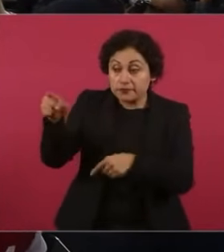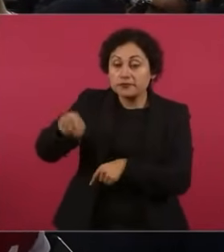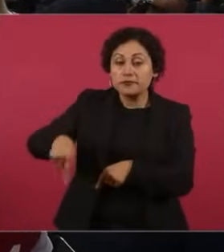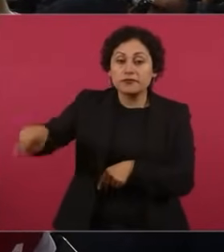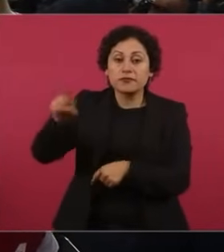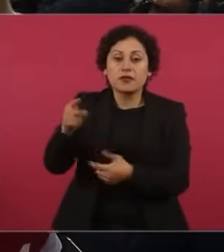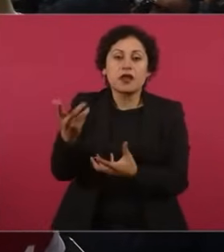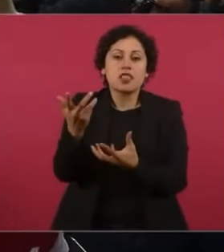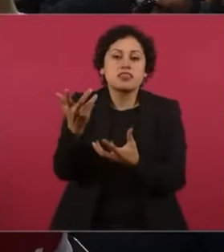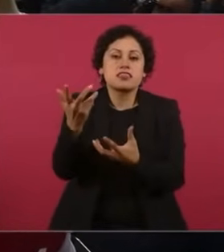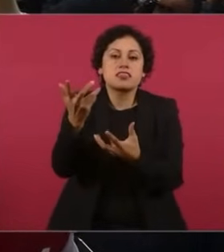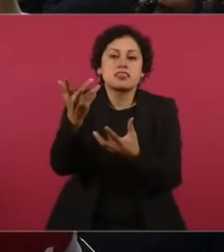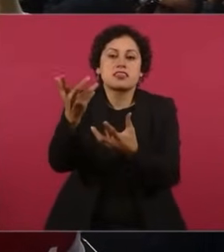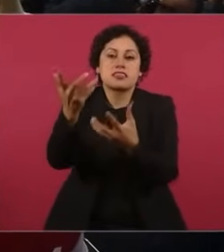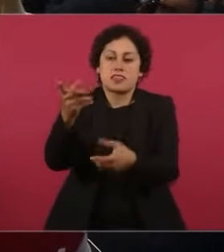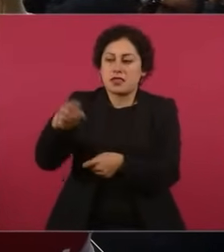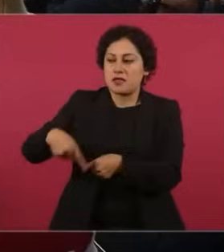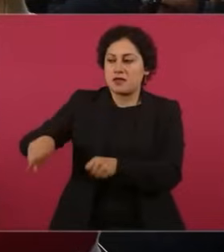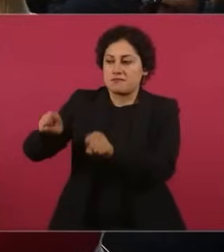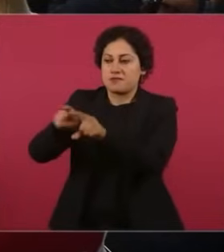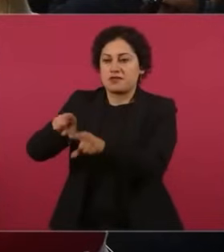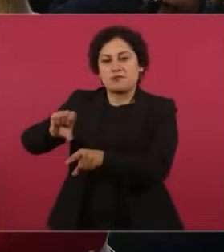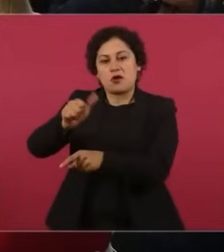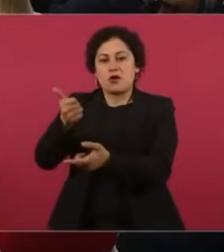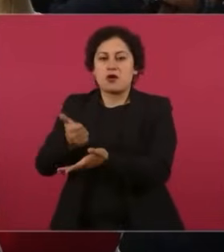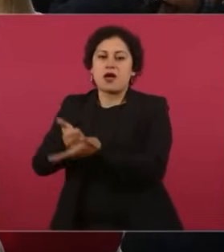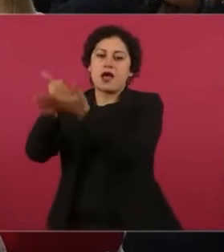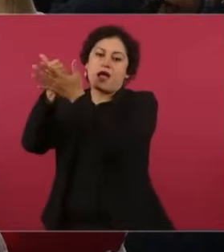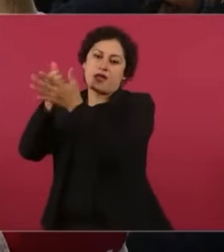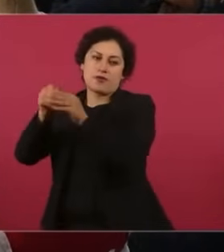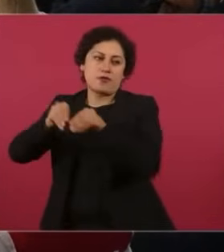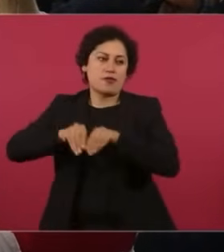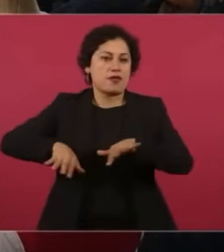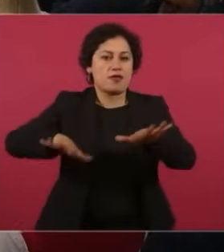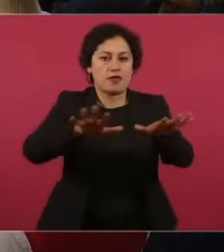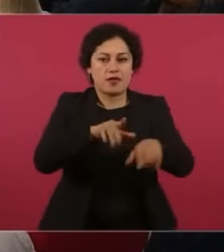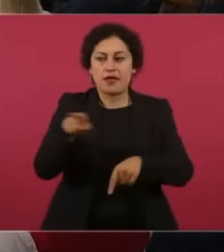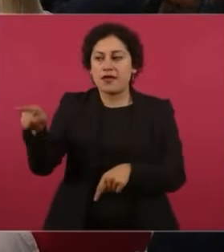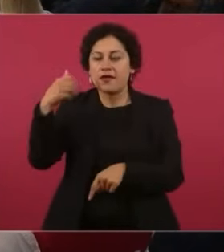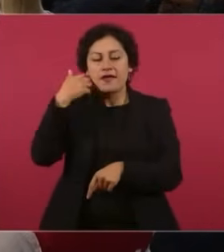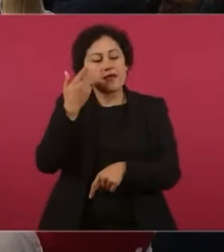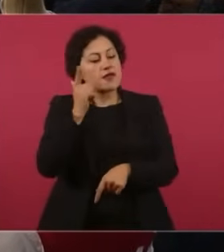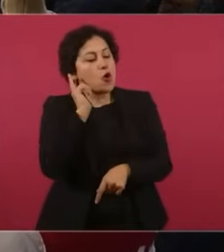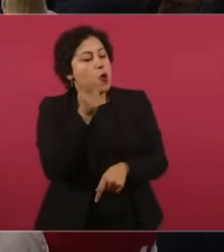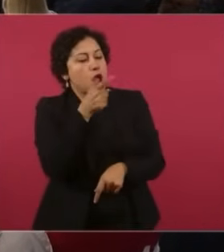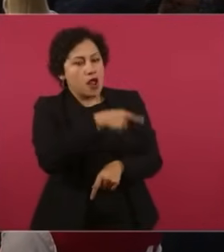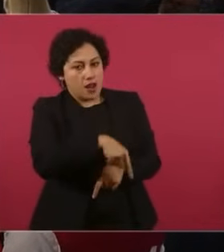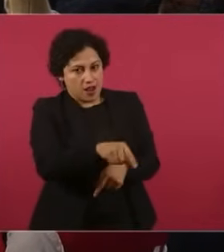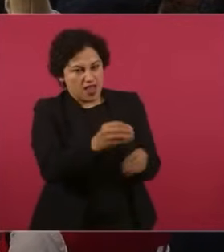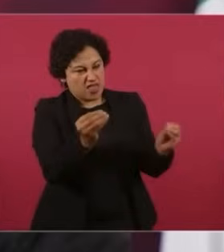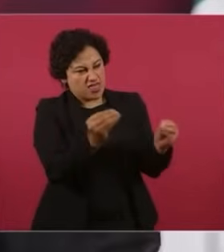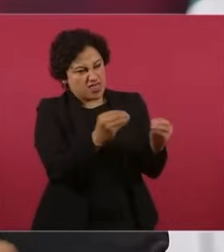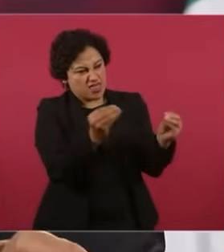y sus voceros, de que se agarraran, ¿no?, se deschongaran